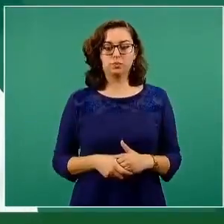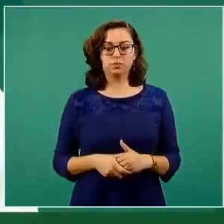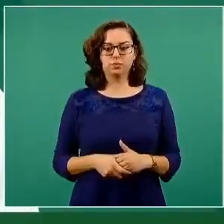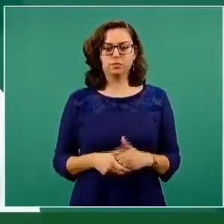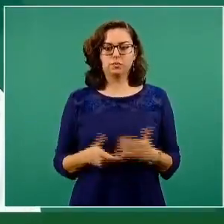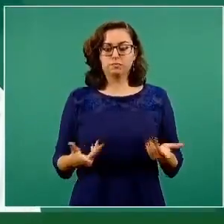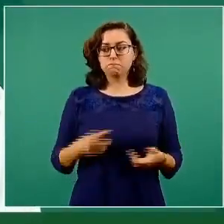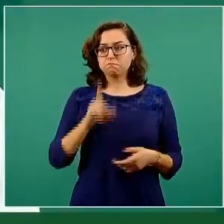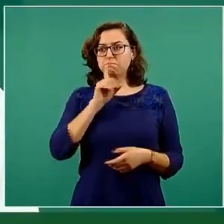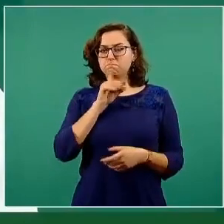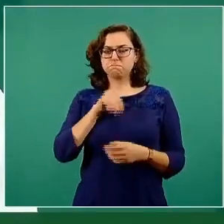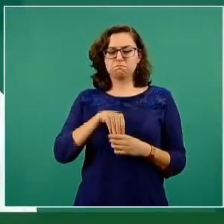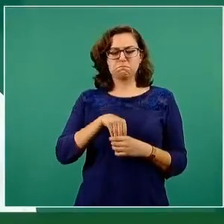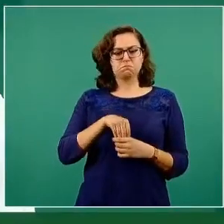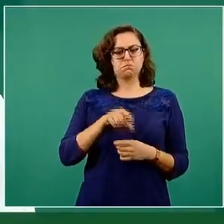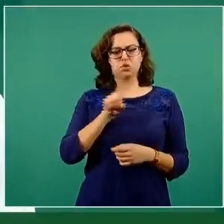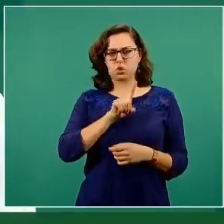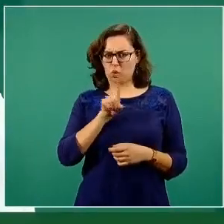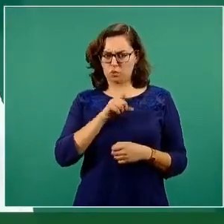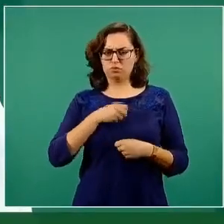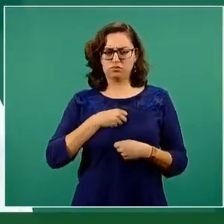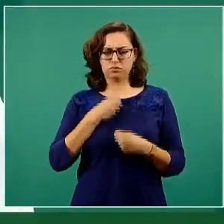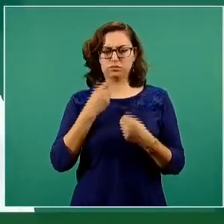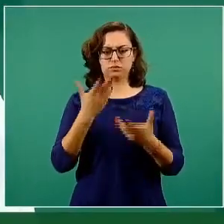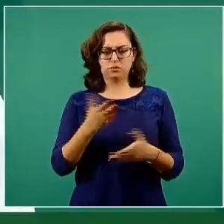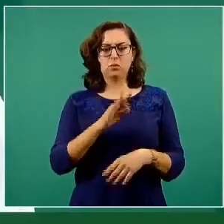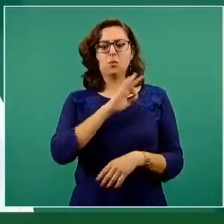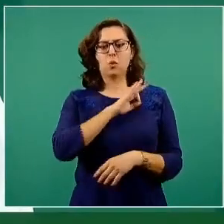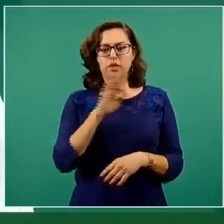se la reserve, compártala, por favor,